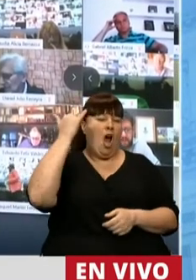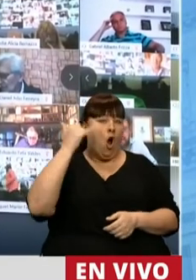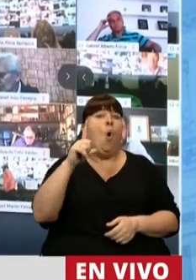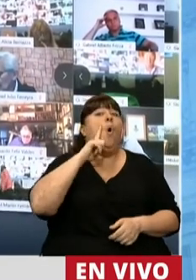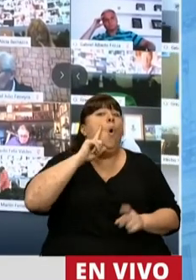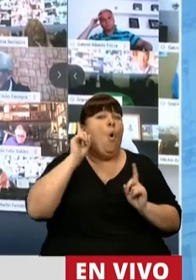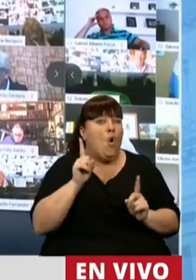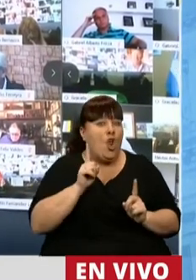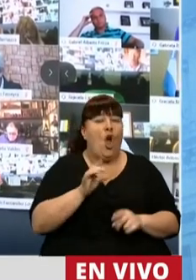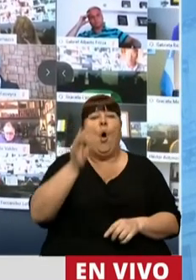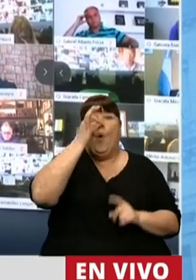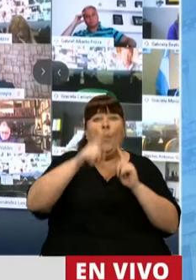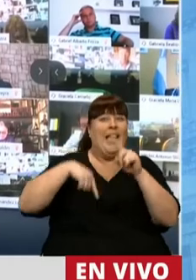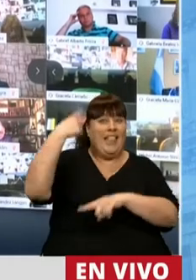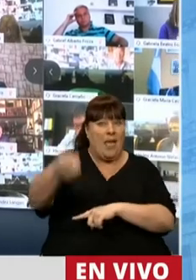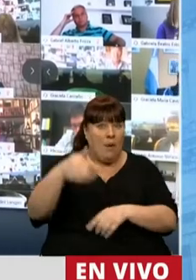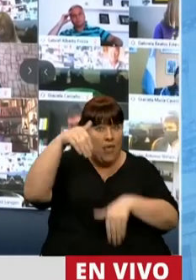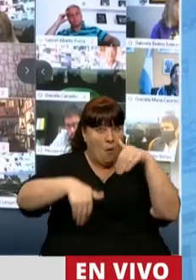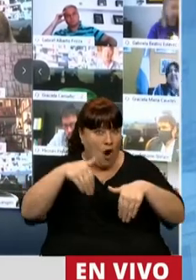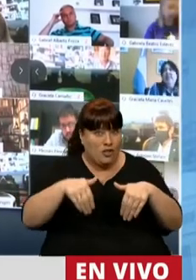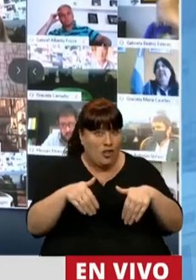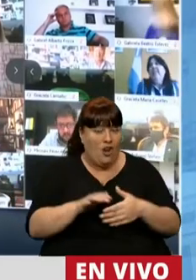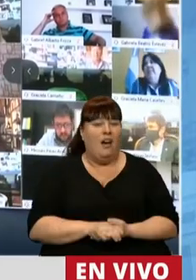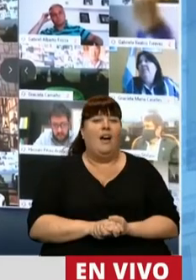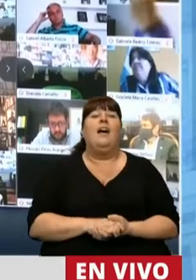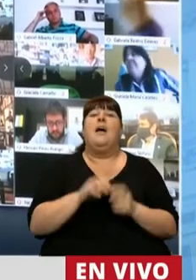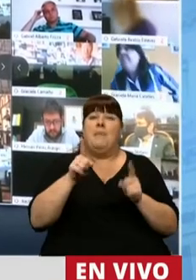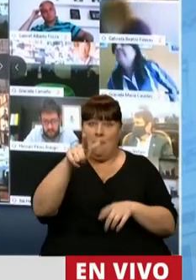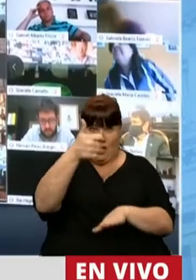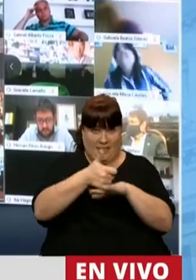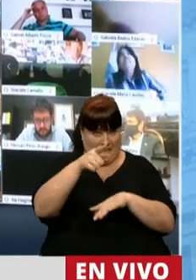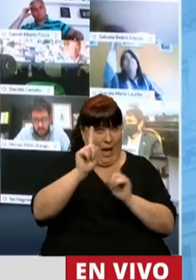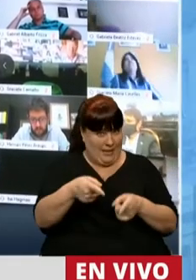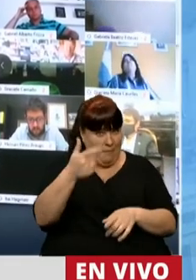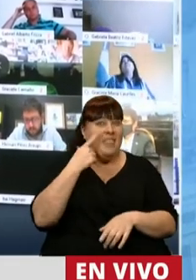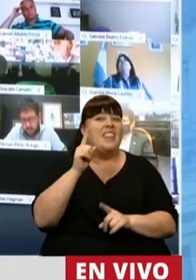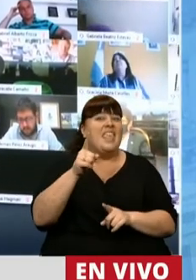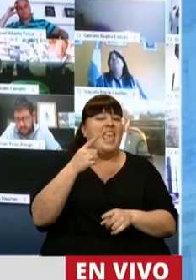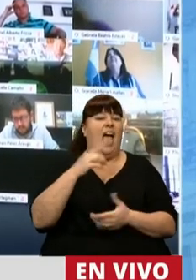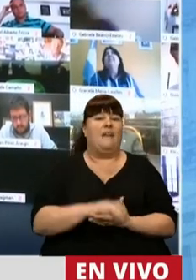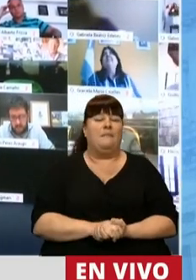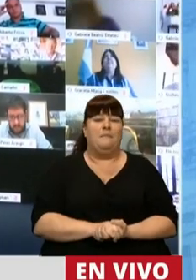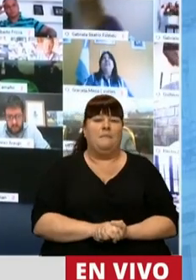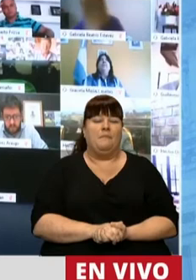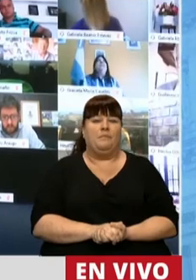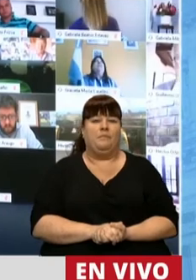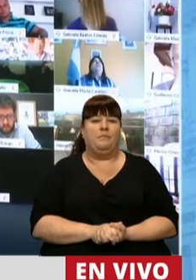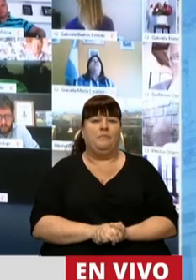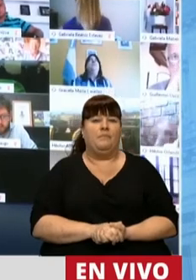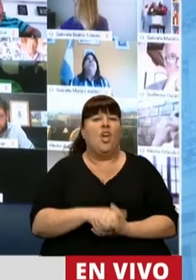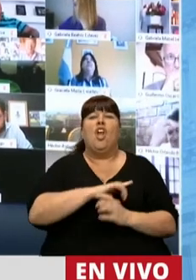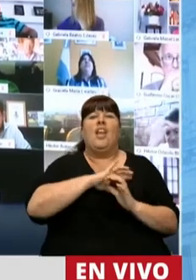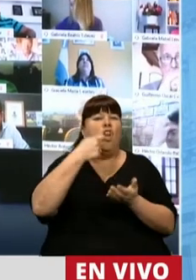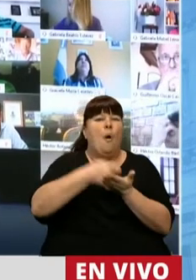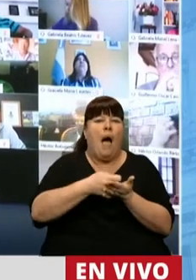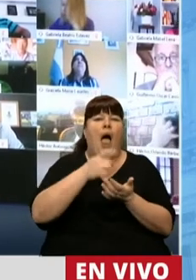En julio, 20 días después de las elecciones, esa es en la que estuvo usted presente también ese día que se celebraron, no pudo